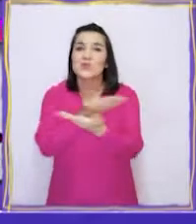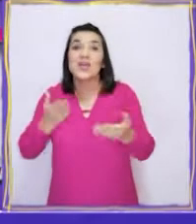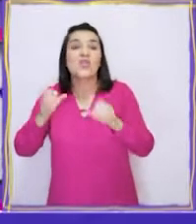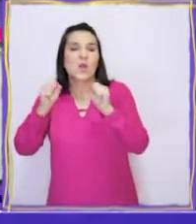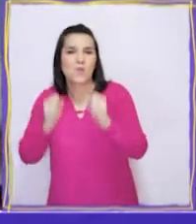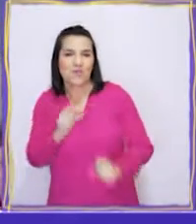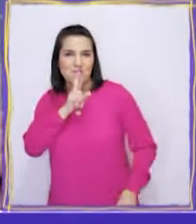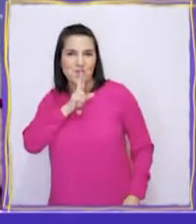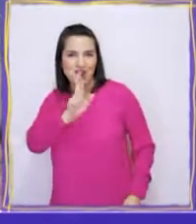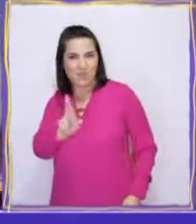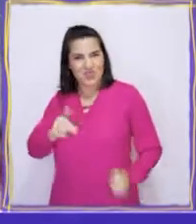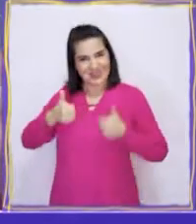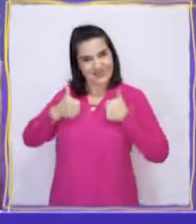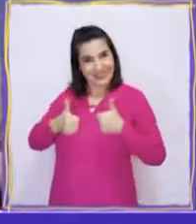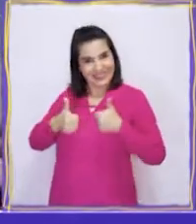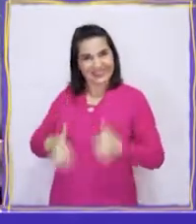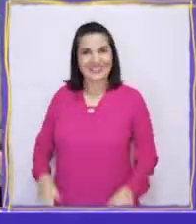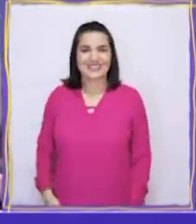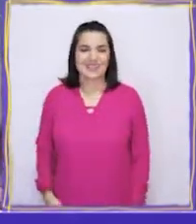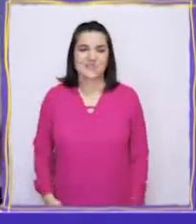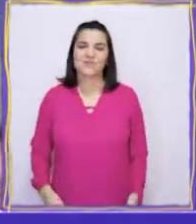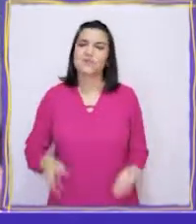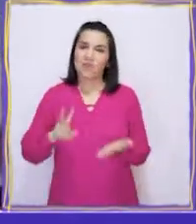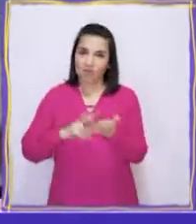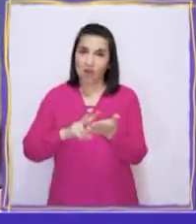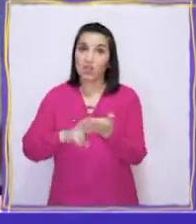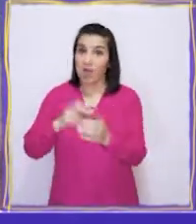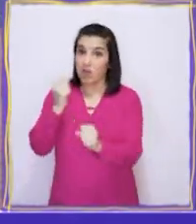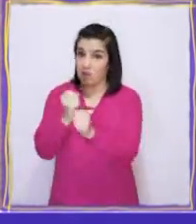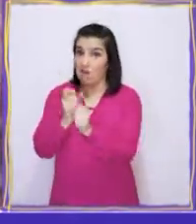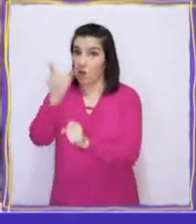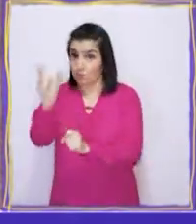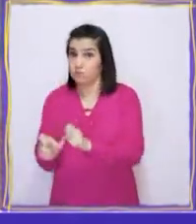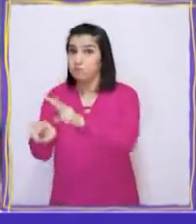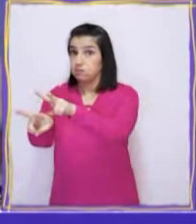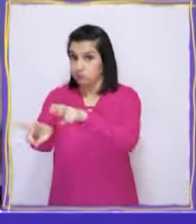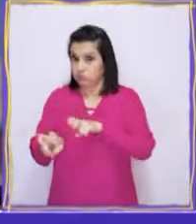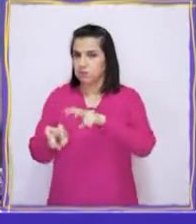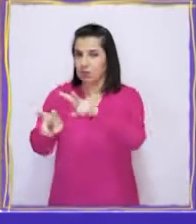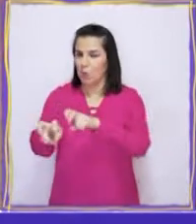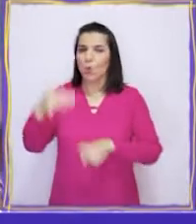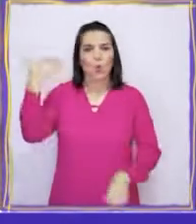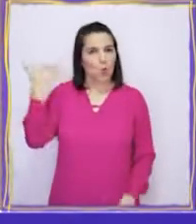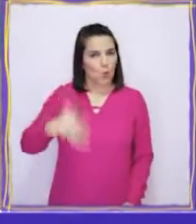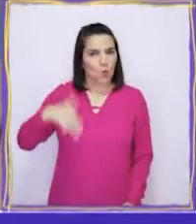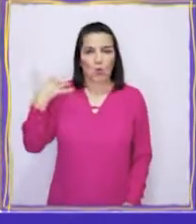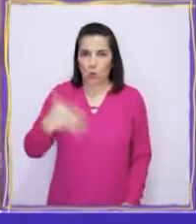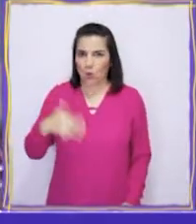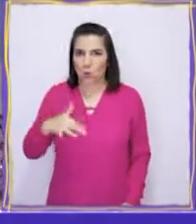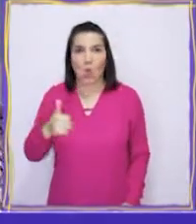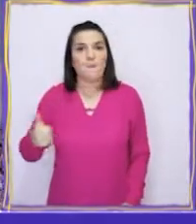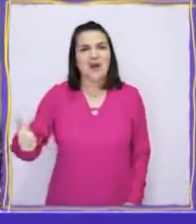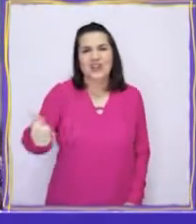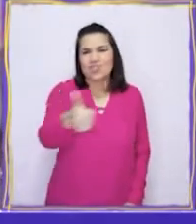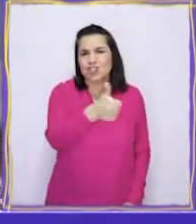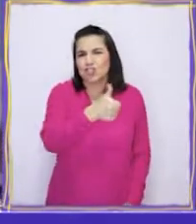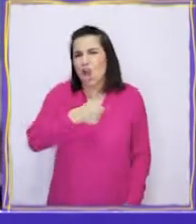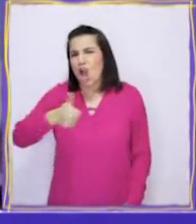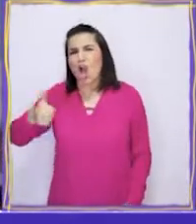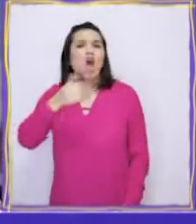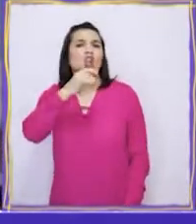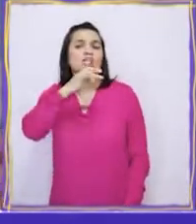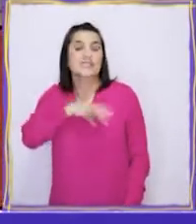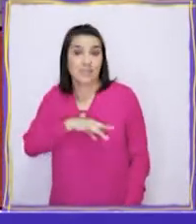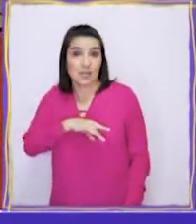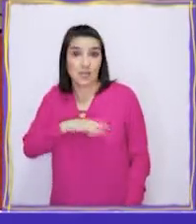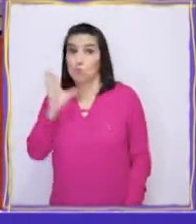ustedes pudimos llegar a la respuesta correcta. La verdad es que el trabajo de los agricultores es fundamental para todo nuestro